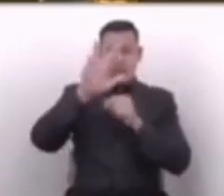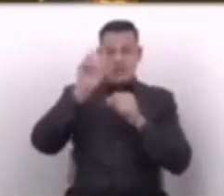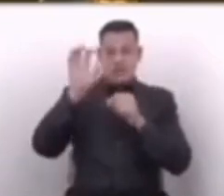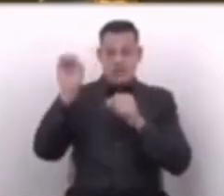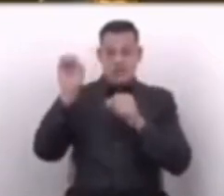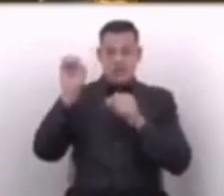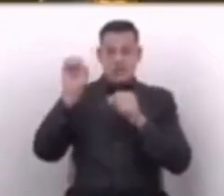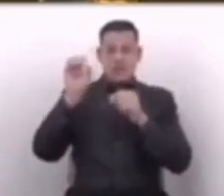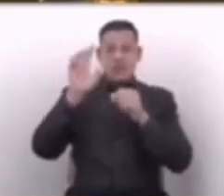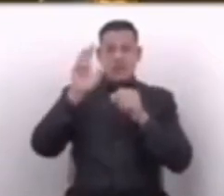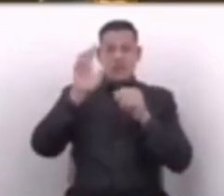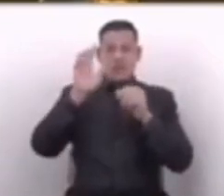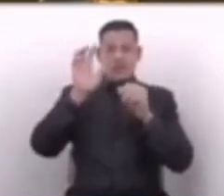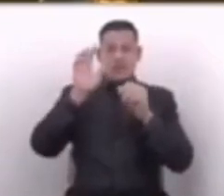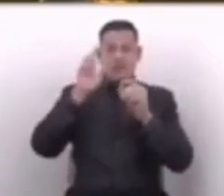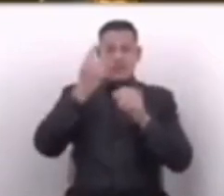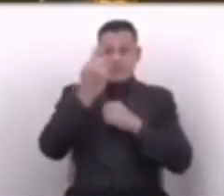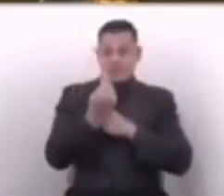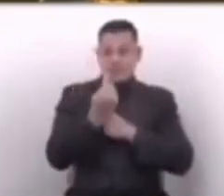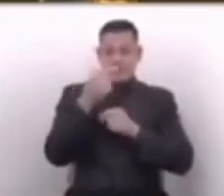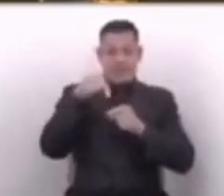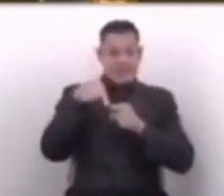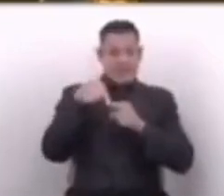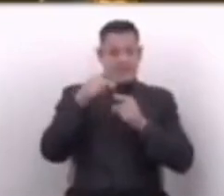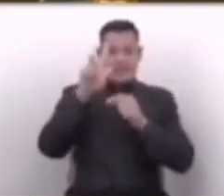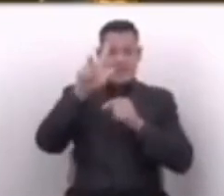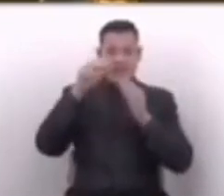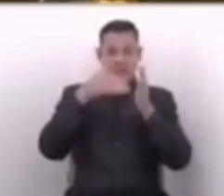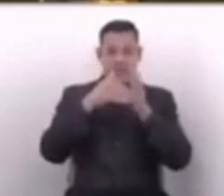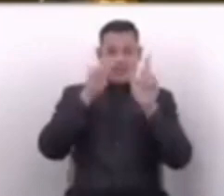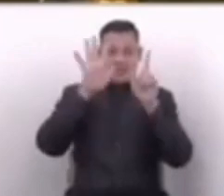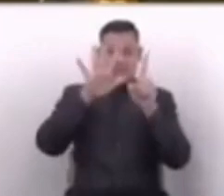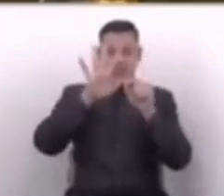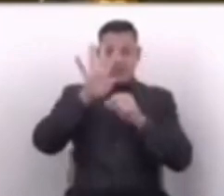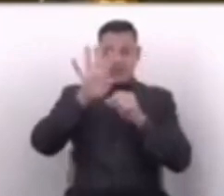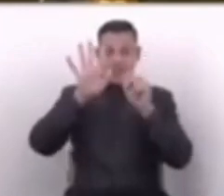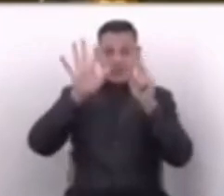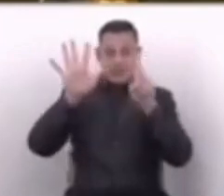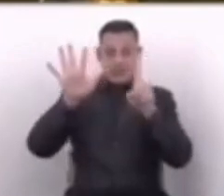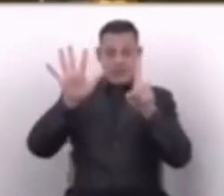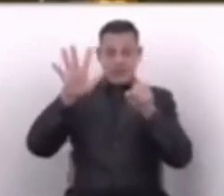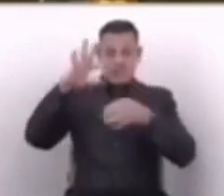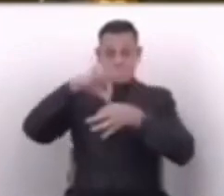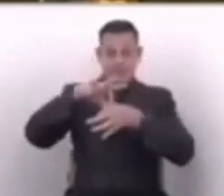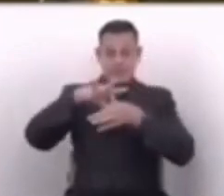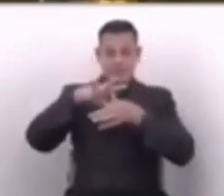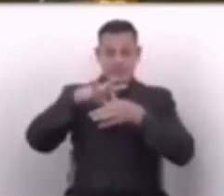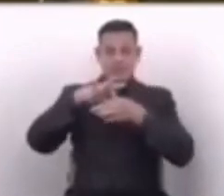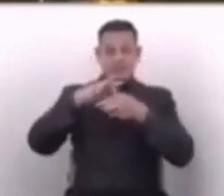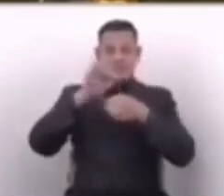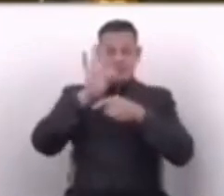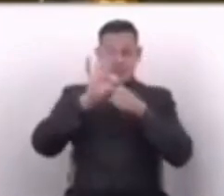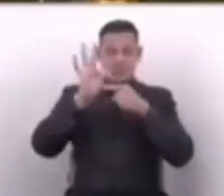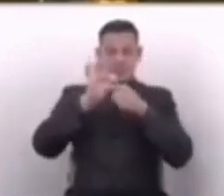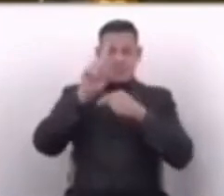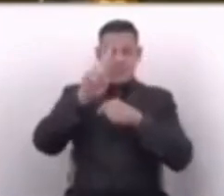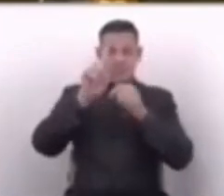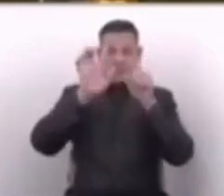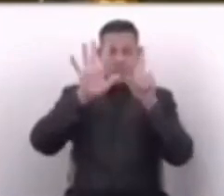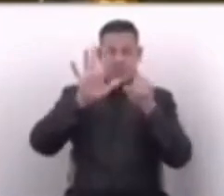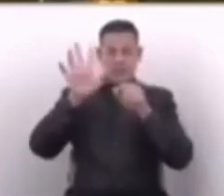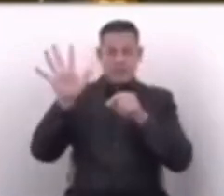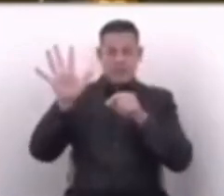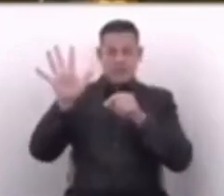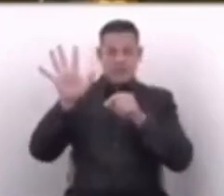3.808 personas. Y de estas fueron 3.646 votos los que fueron válidos y